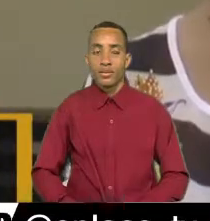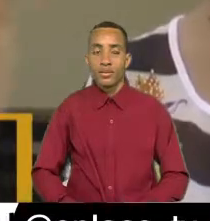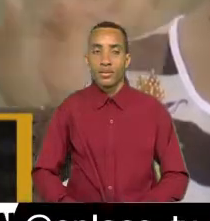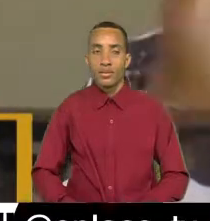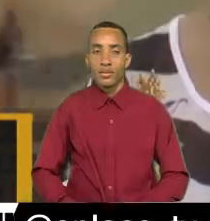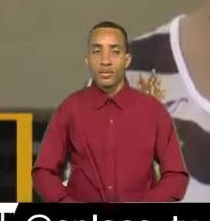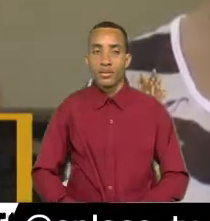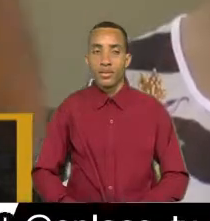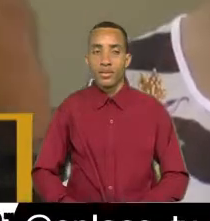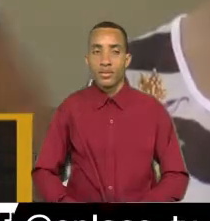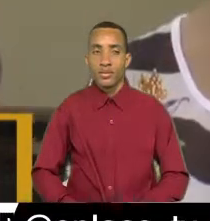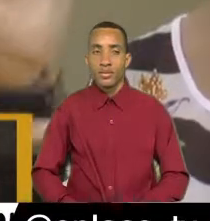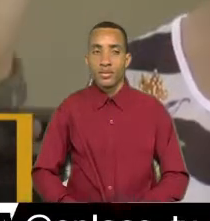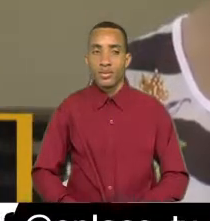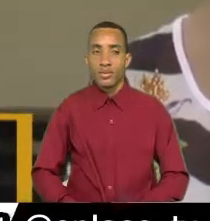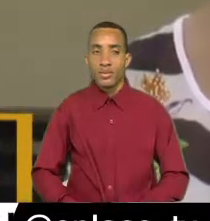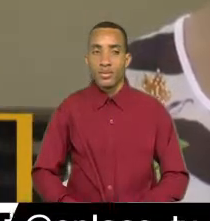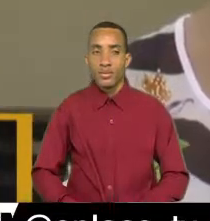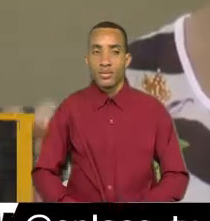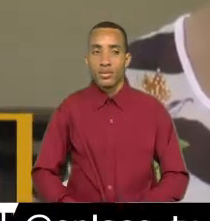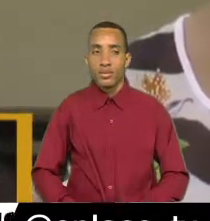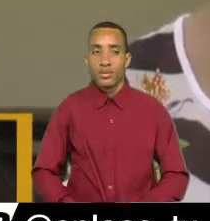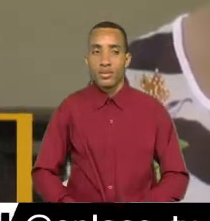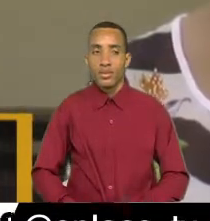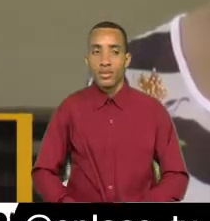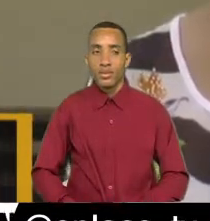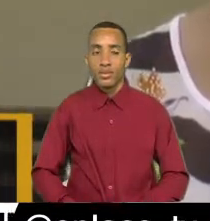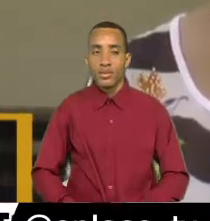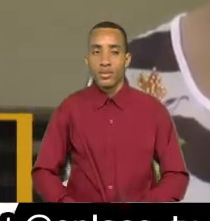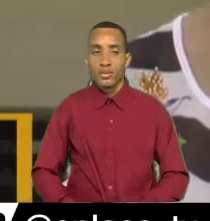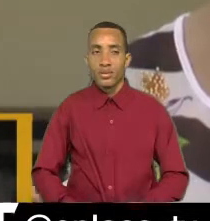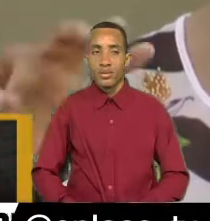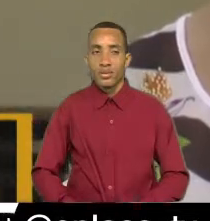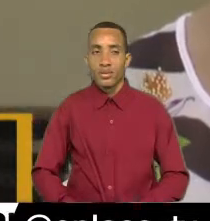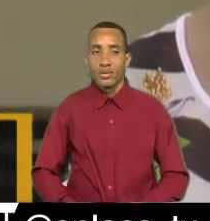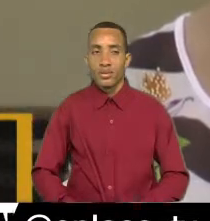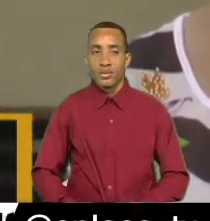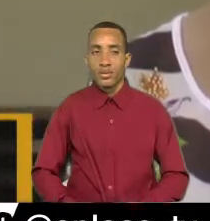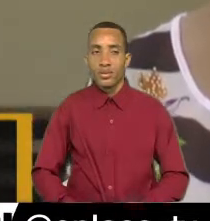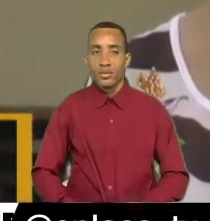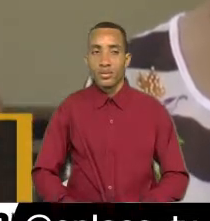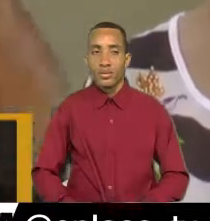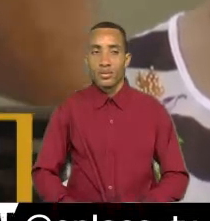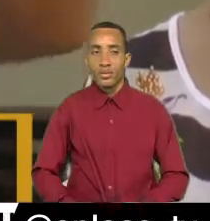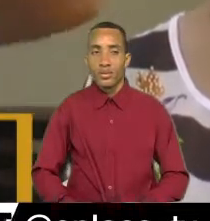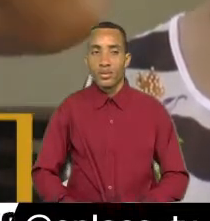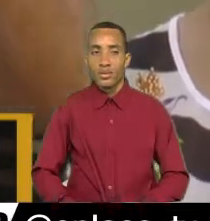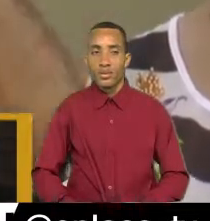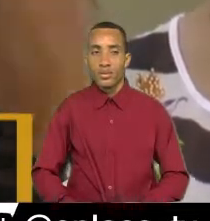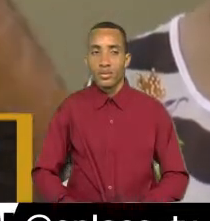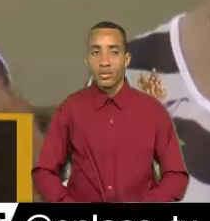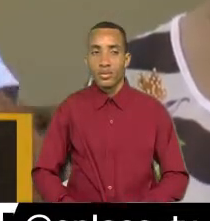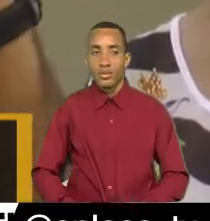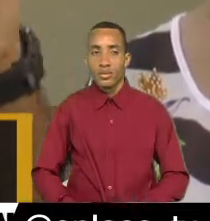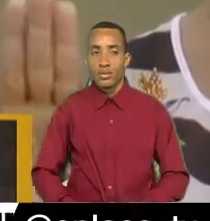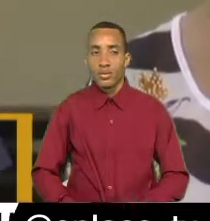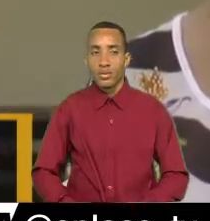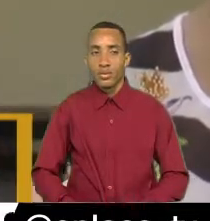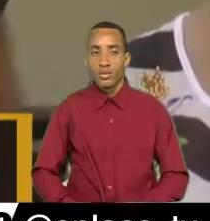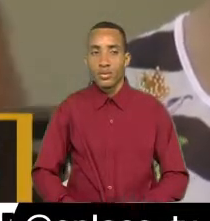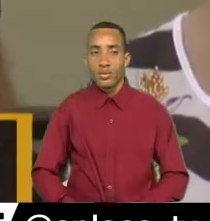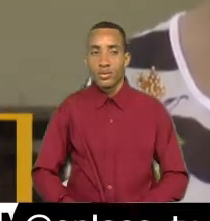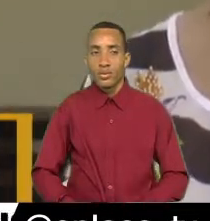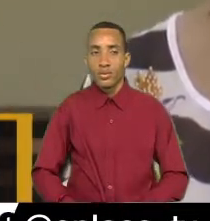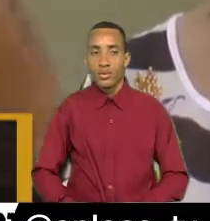con otras comunidades que van a asistir allá, otros sordos que no conocemos, para nosotros es muy importante. En el futuro